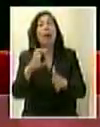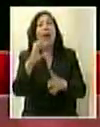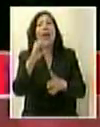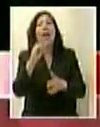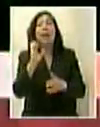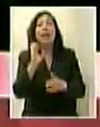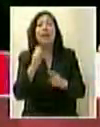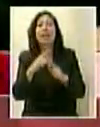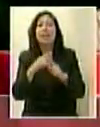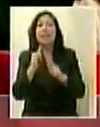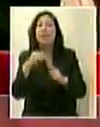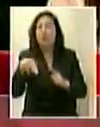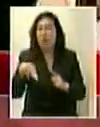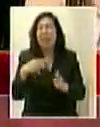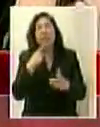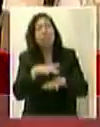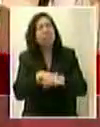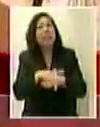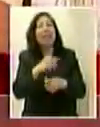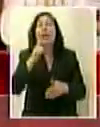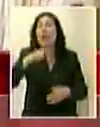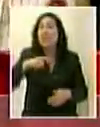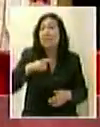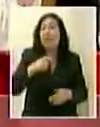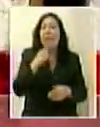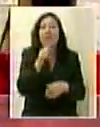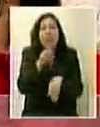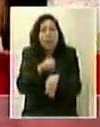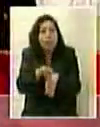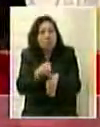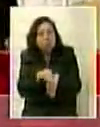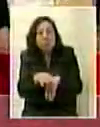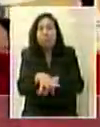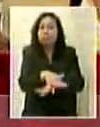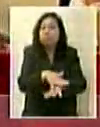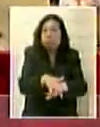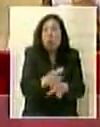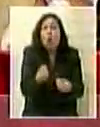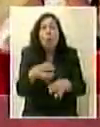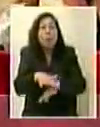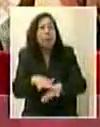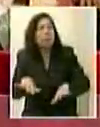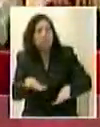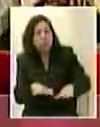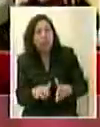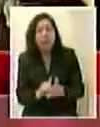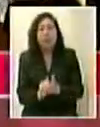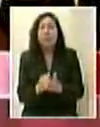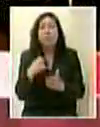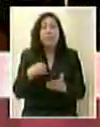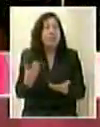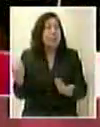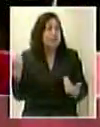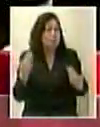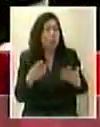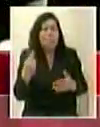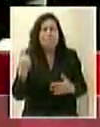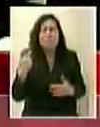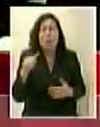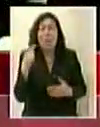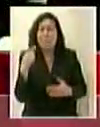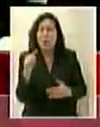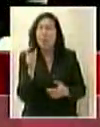le falta al país? Le falta capacidad de gestión. Se han invertido